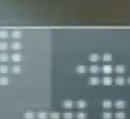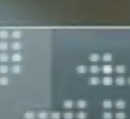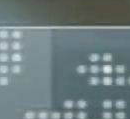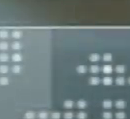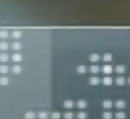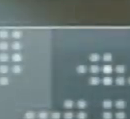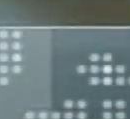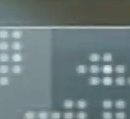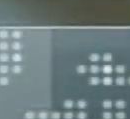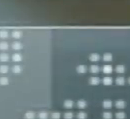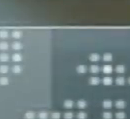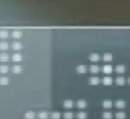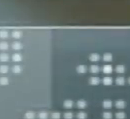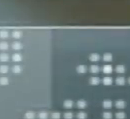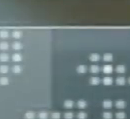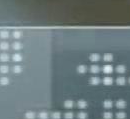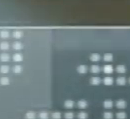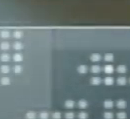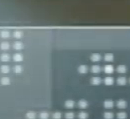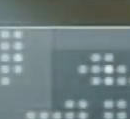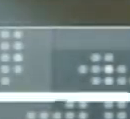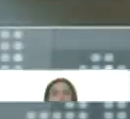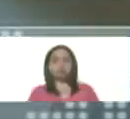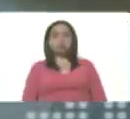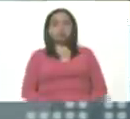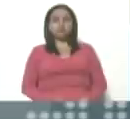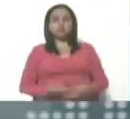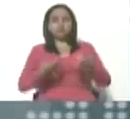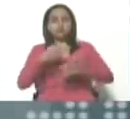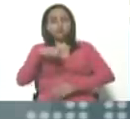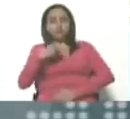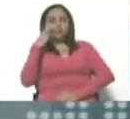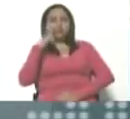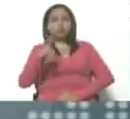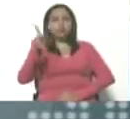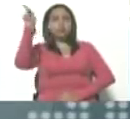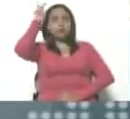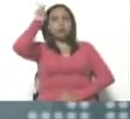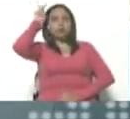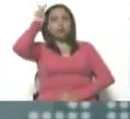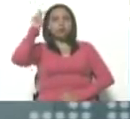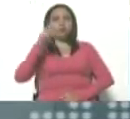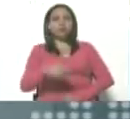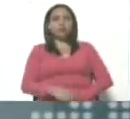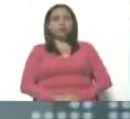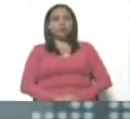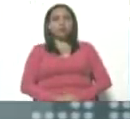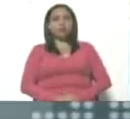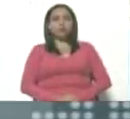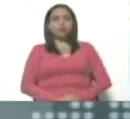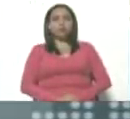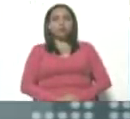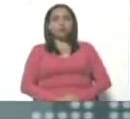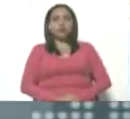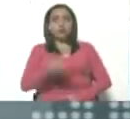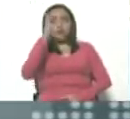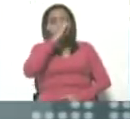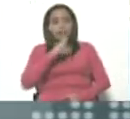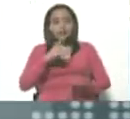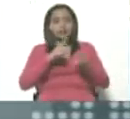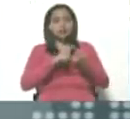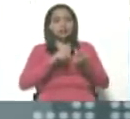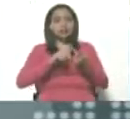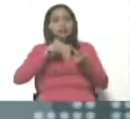Ahí podemos ver Perú, Brasil, Perú.